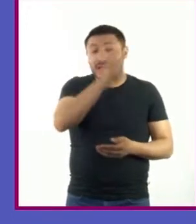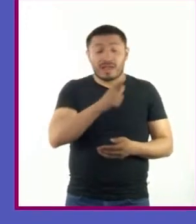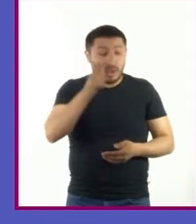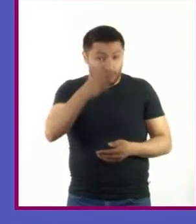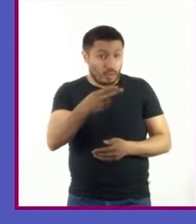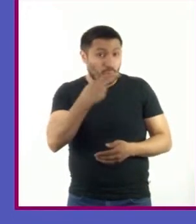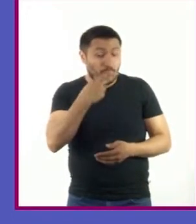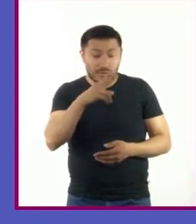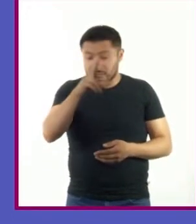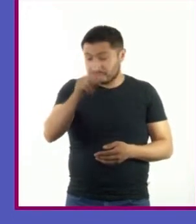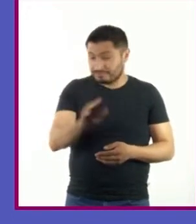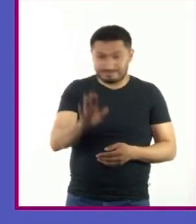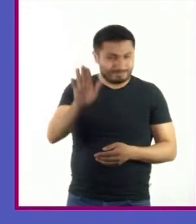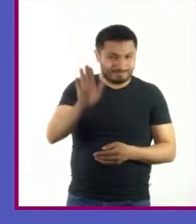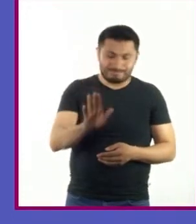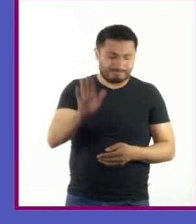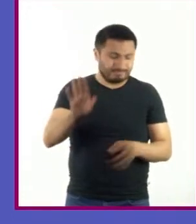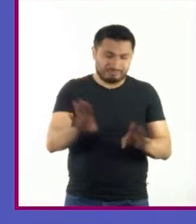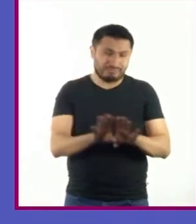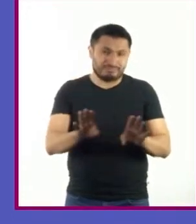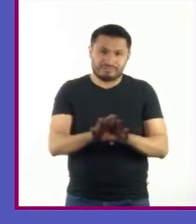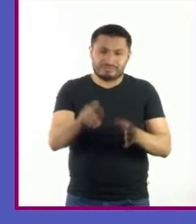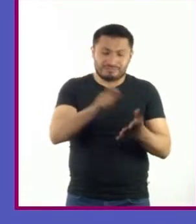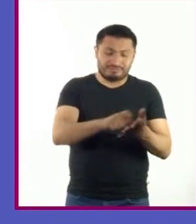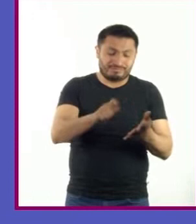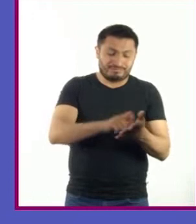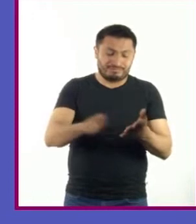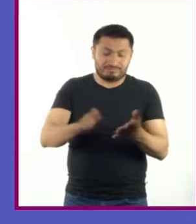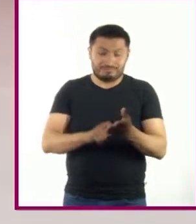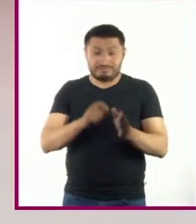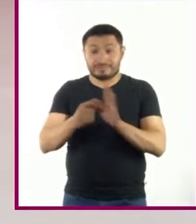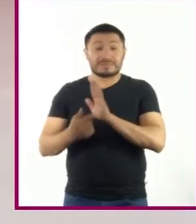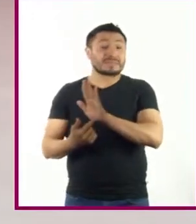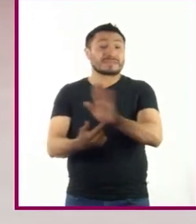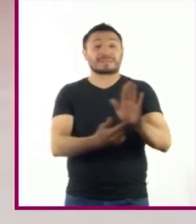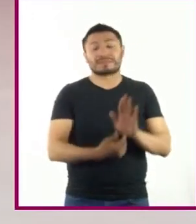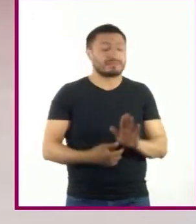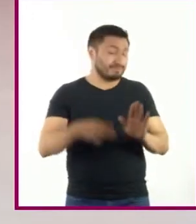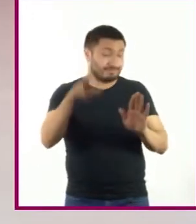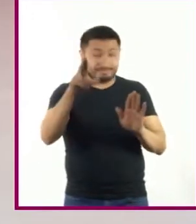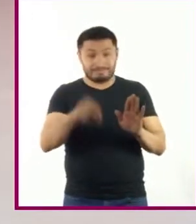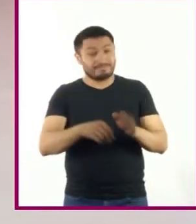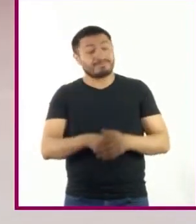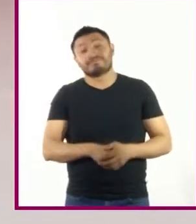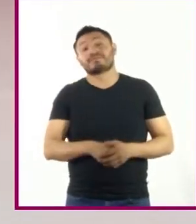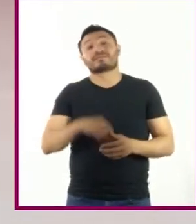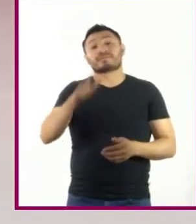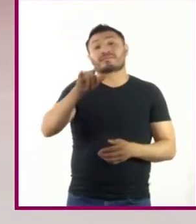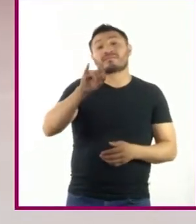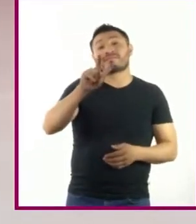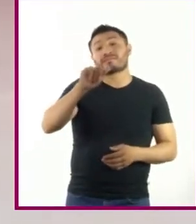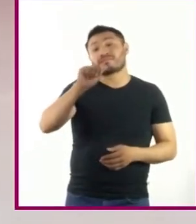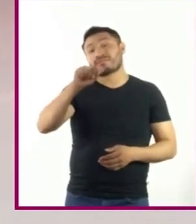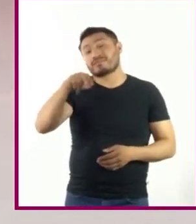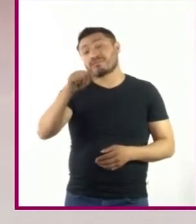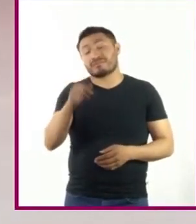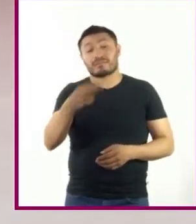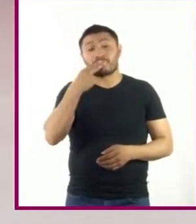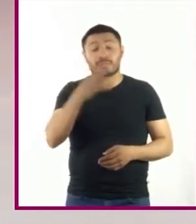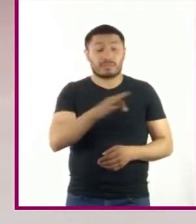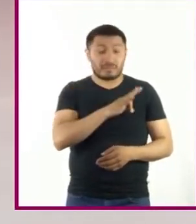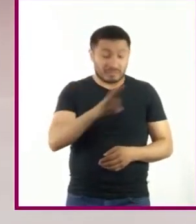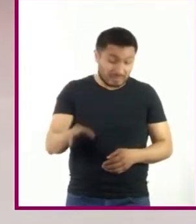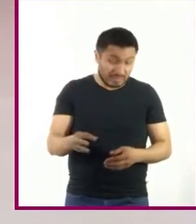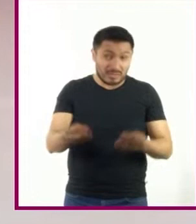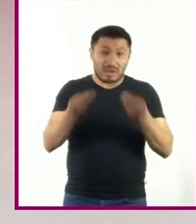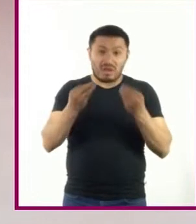utiliza, que no parece ser el de un texto expositivo. Se me ocurre que a Liliana podría servirle leer muchos textos